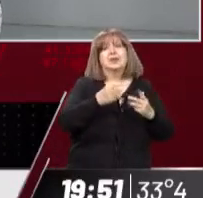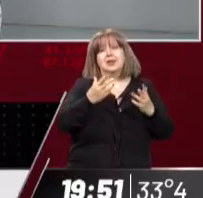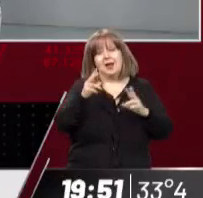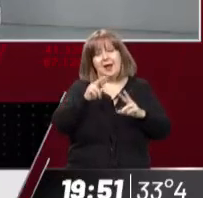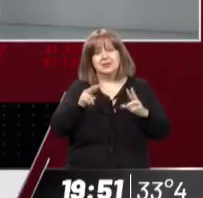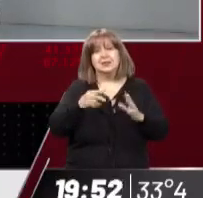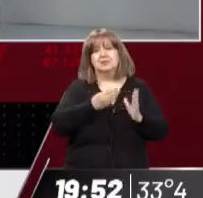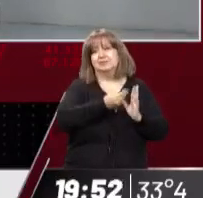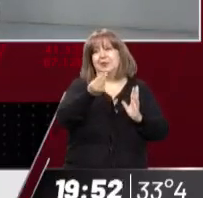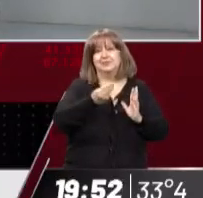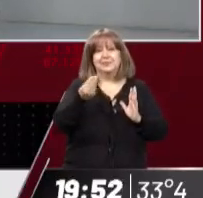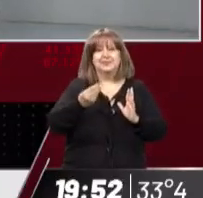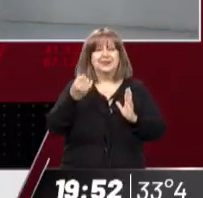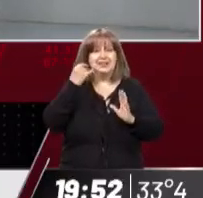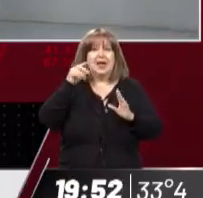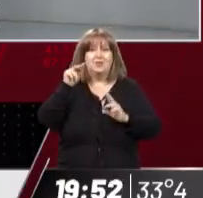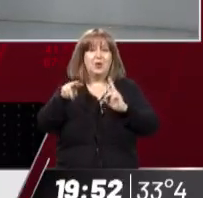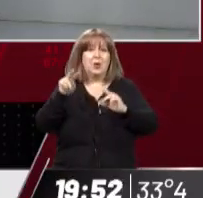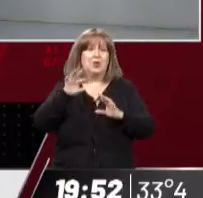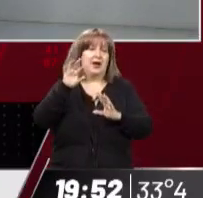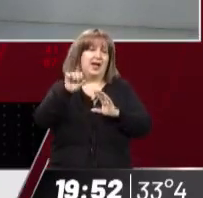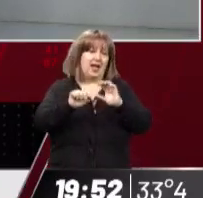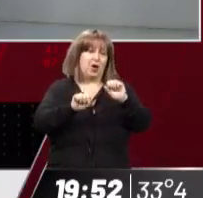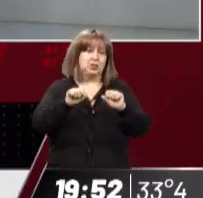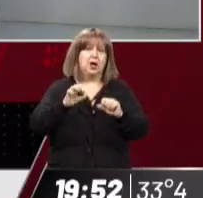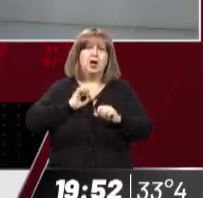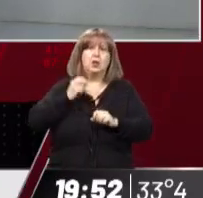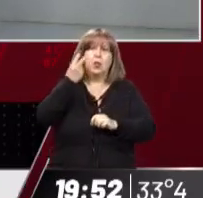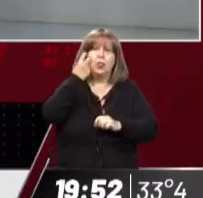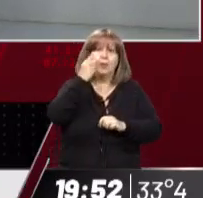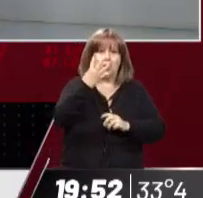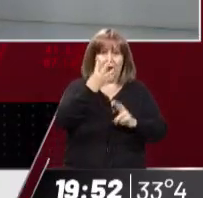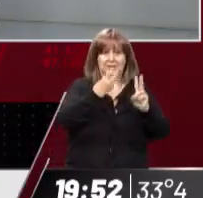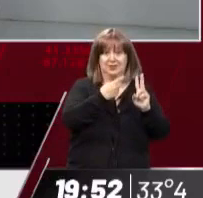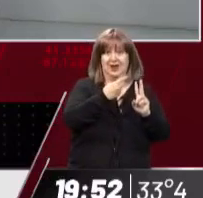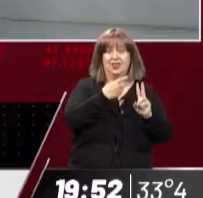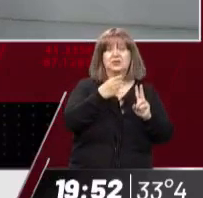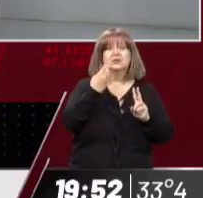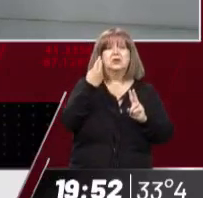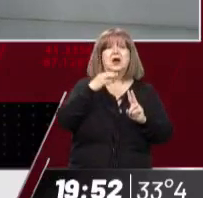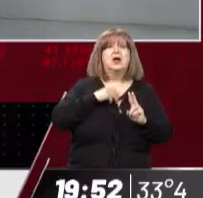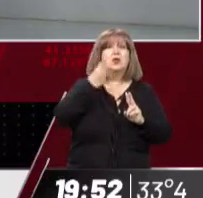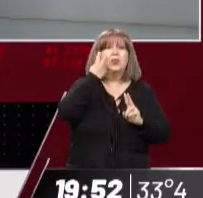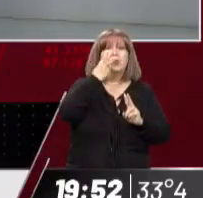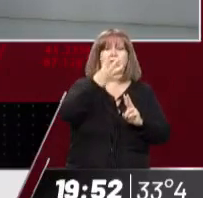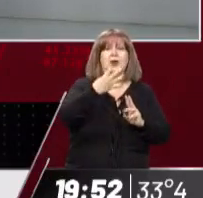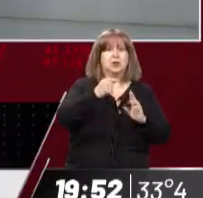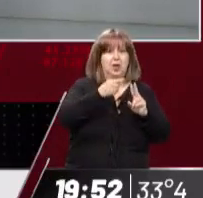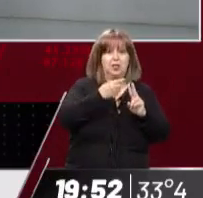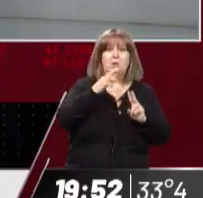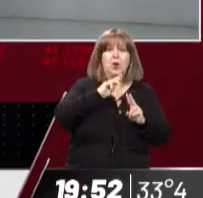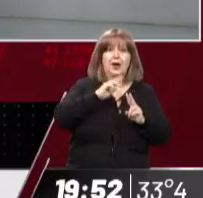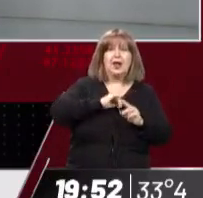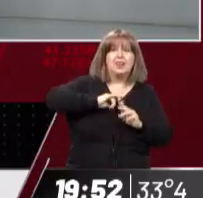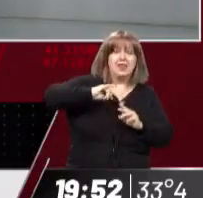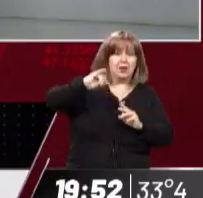la restitución de su identidad. Son ellas las que en el año 2004 inician una denuncia